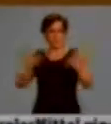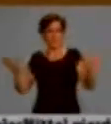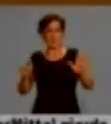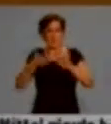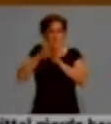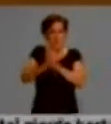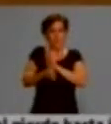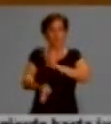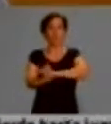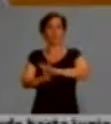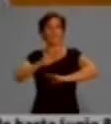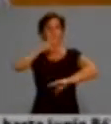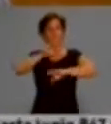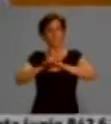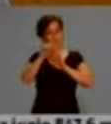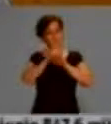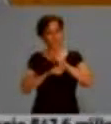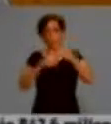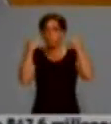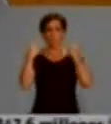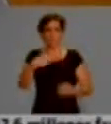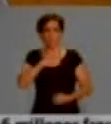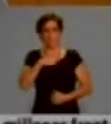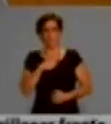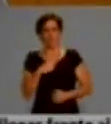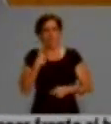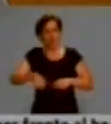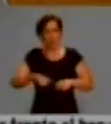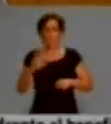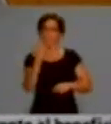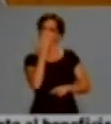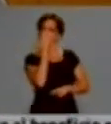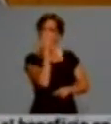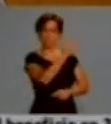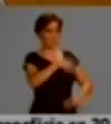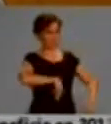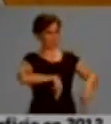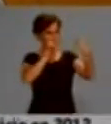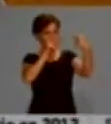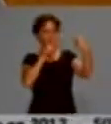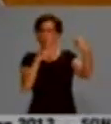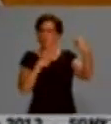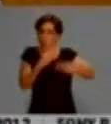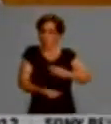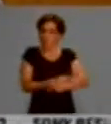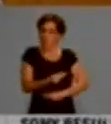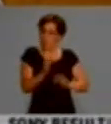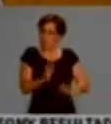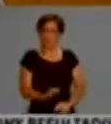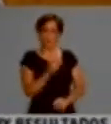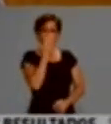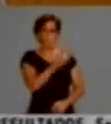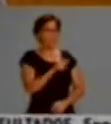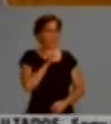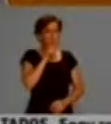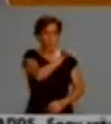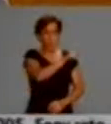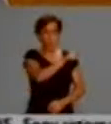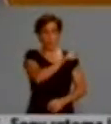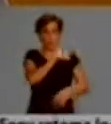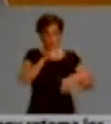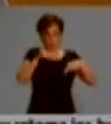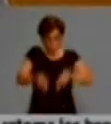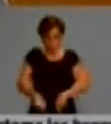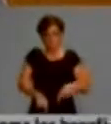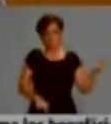cumplir con sus obligaciones. Mira, hay cosas que hay que decirlas a la cara y mirando a los ojos, y se las voy a decir así. Usted no puede